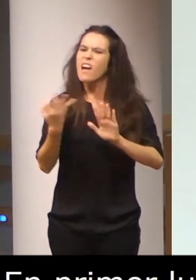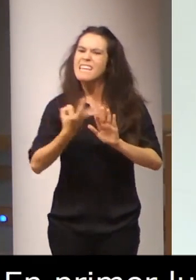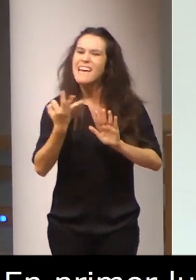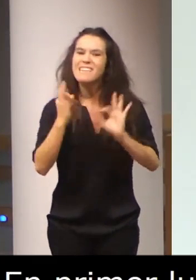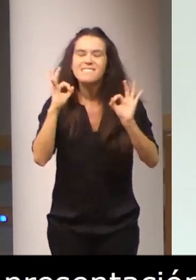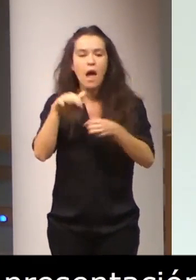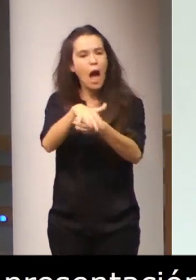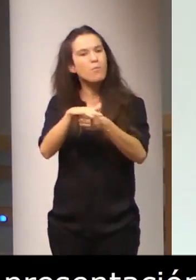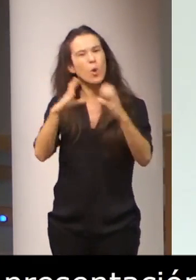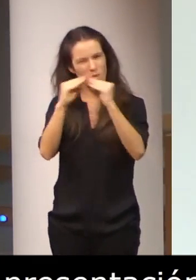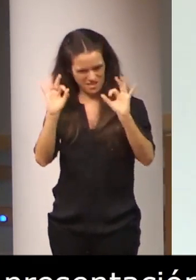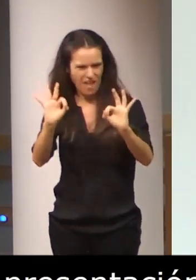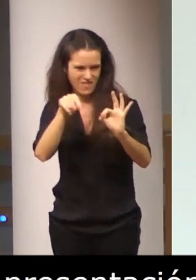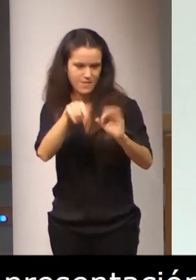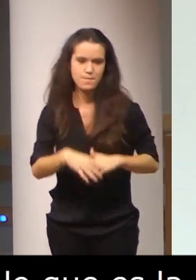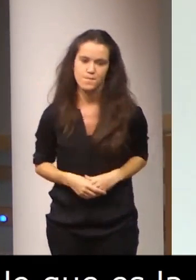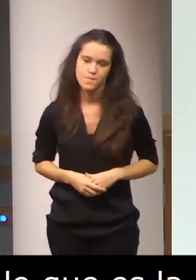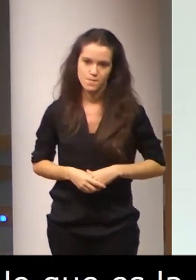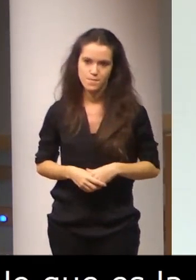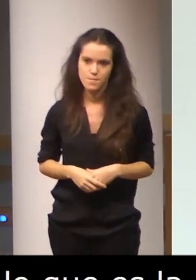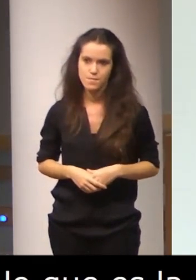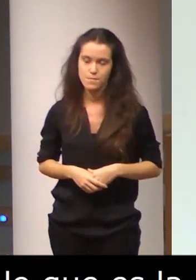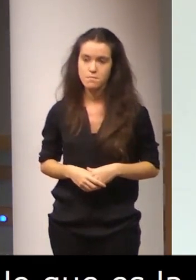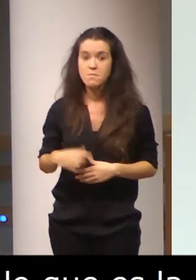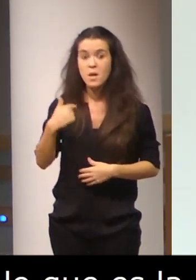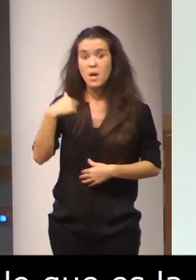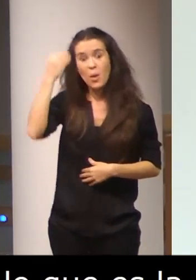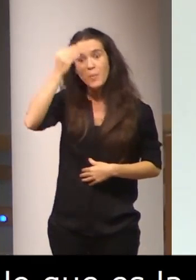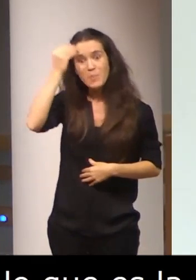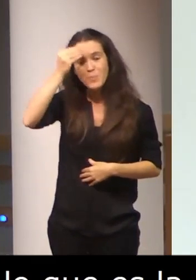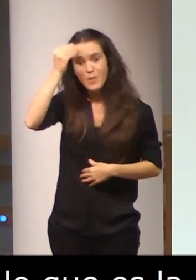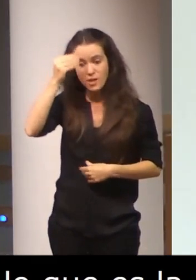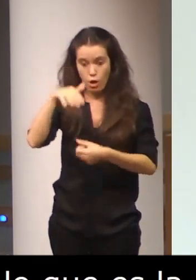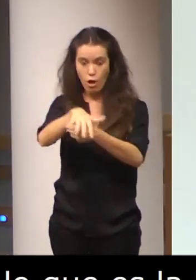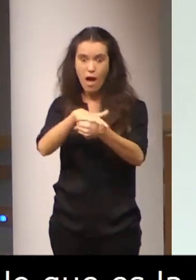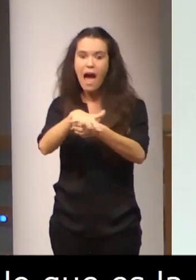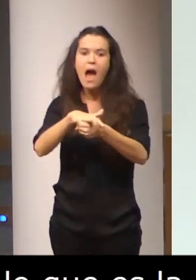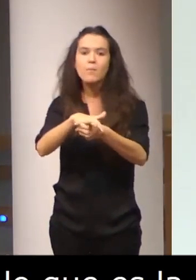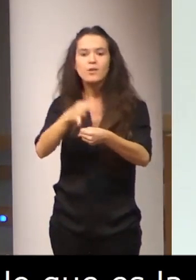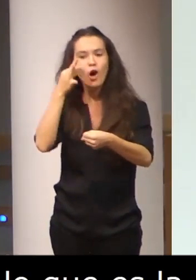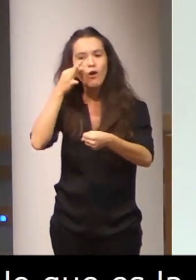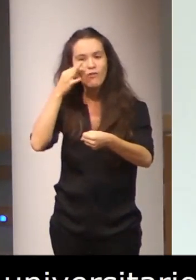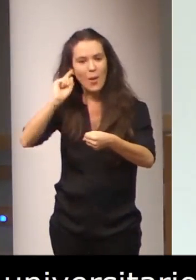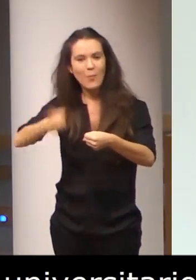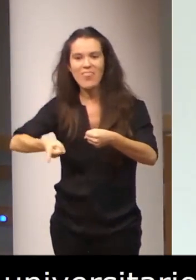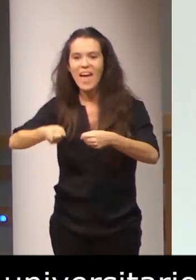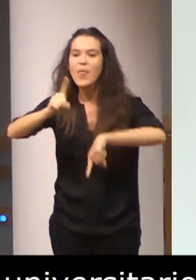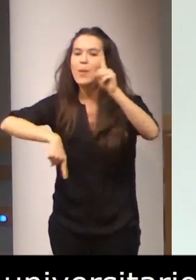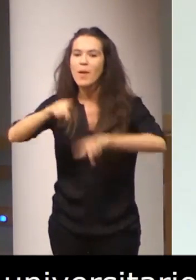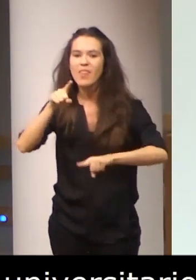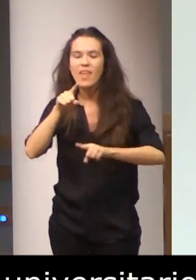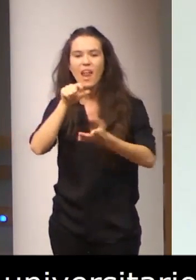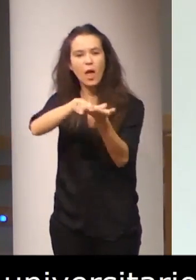ámbito universitario, ya que pienso que el ámbito es el que determina la imagen que se tiene de la lengua.